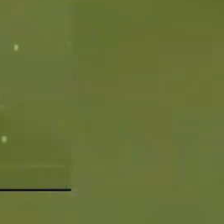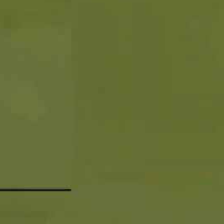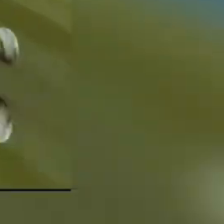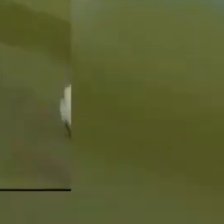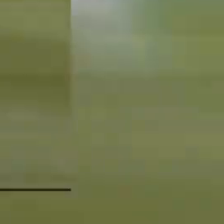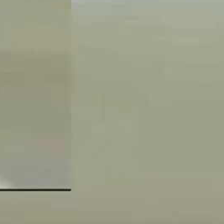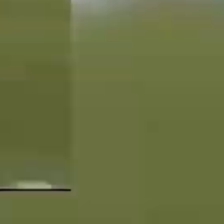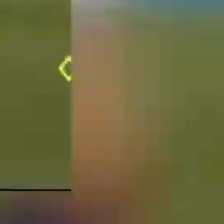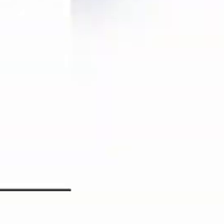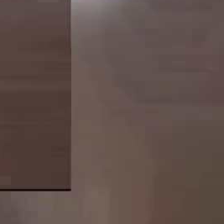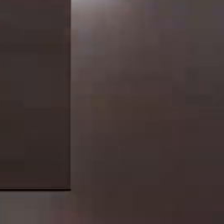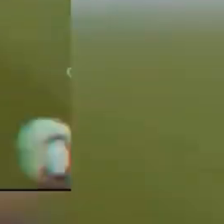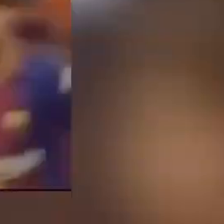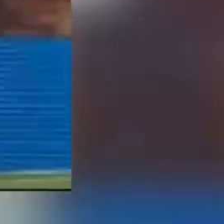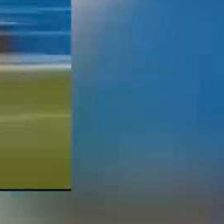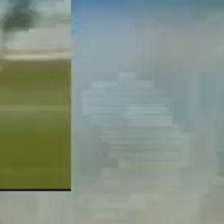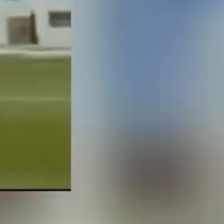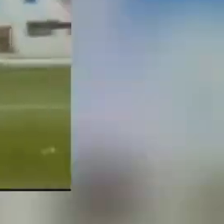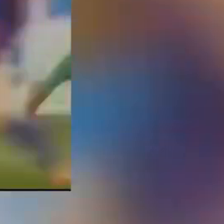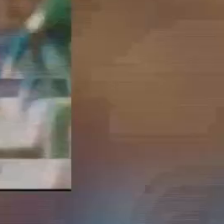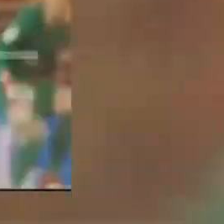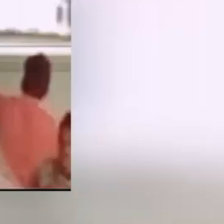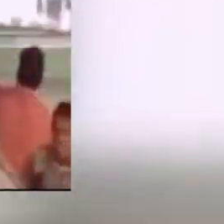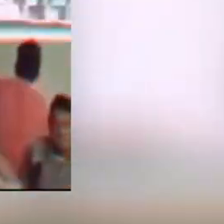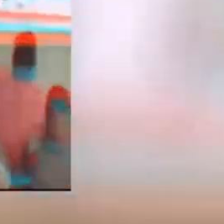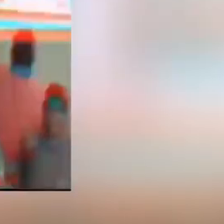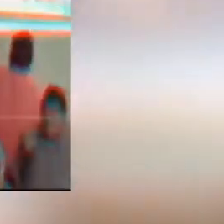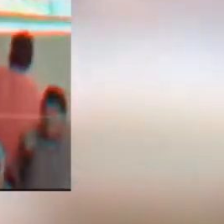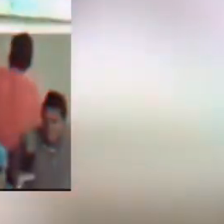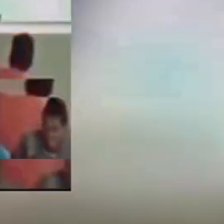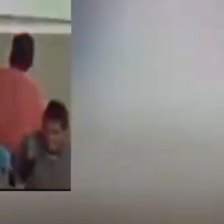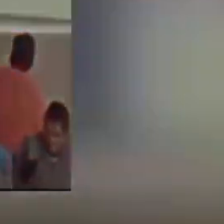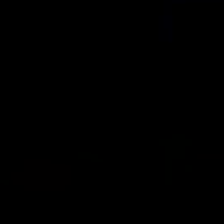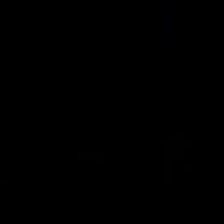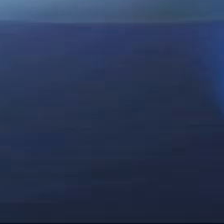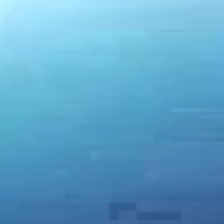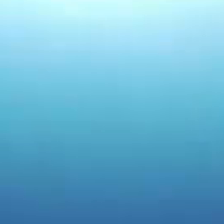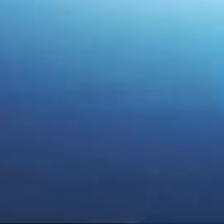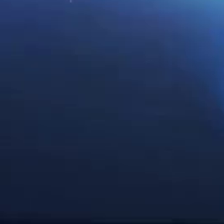se invita el movimiento deportivo alexis del cuello